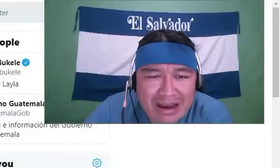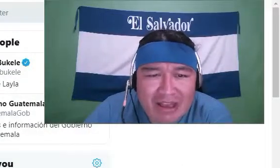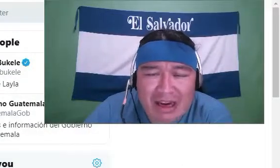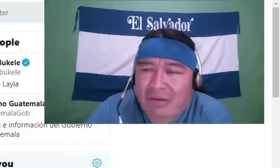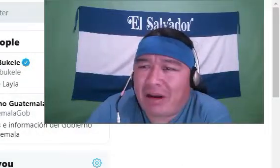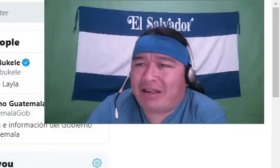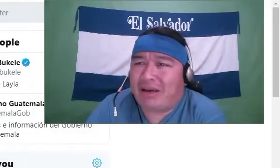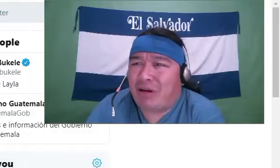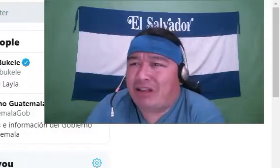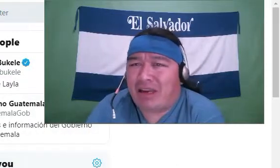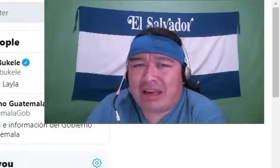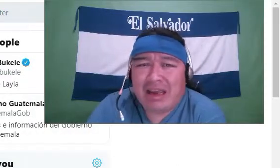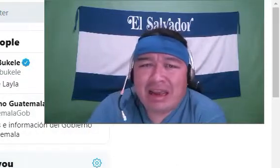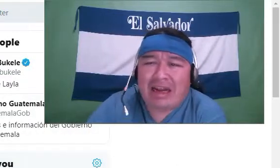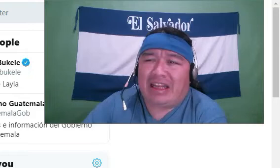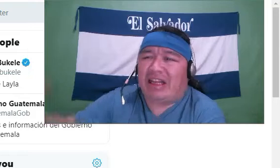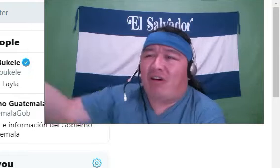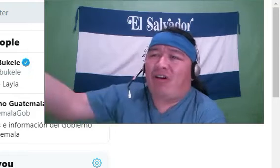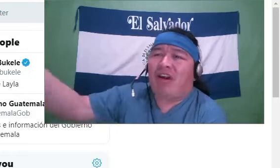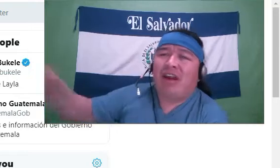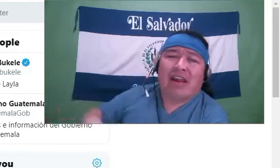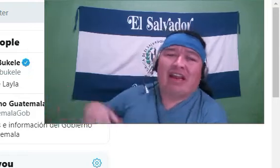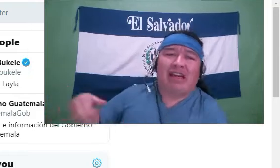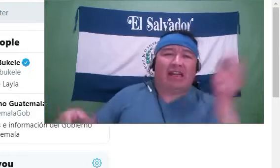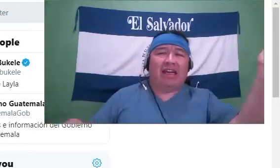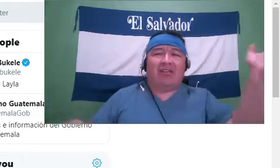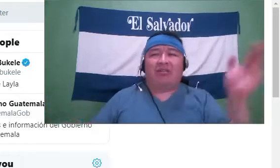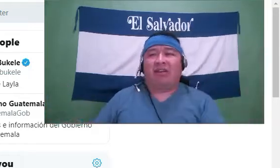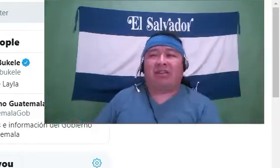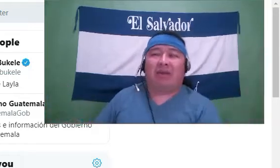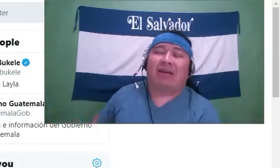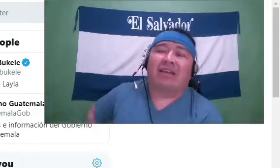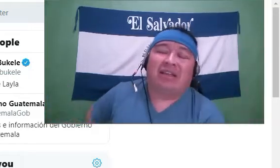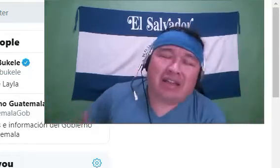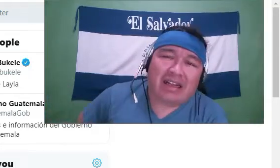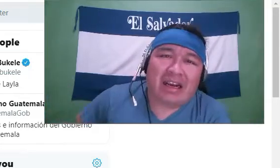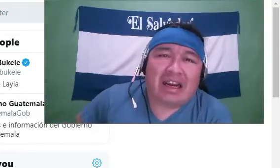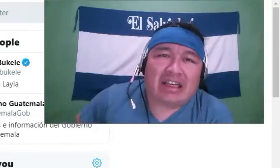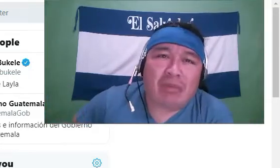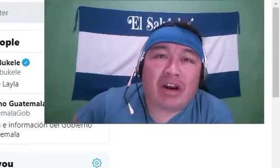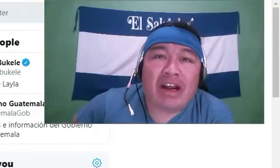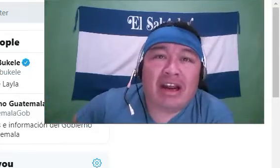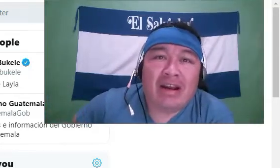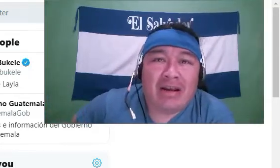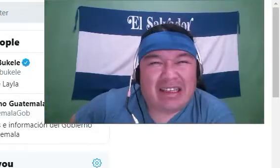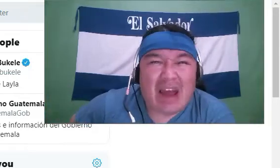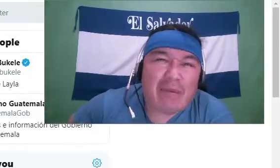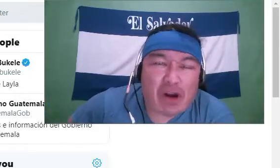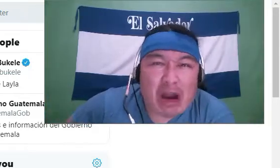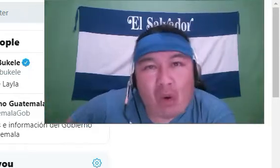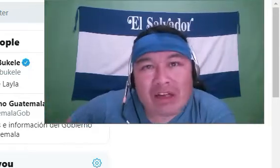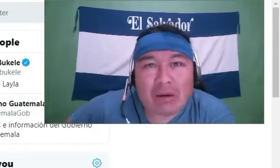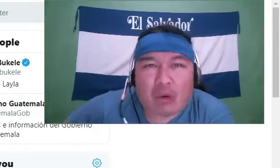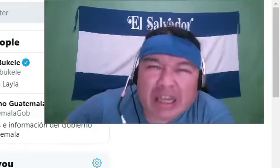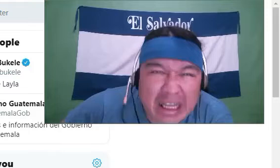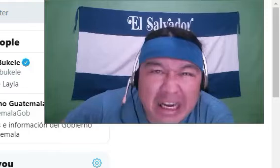se dan cuenta, el FMLN siempre ha dicho de que el dictador, el inquilino, siempre así tratan a Nayib Bukele. ¿Y saben por qué